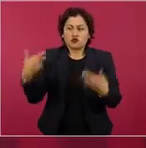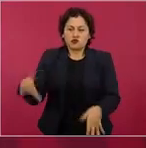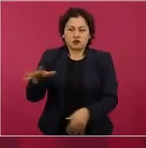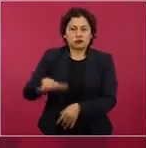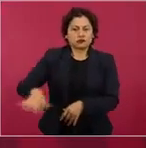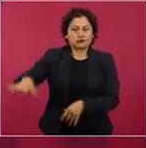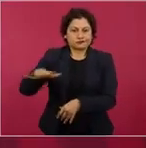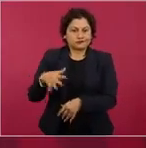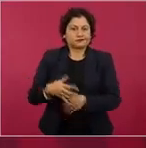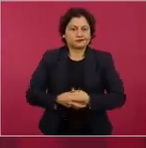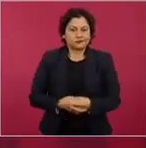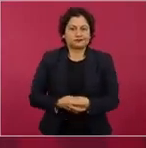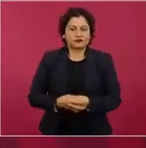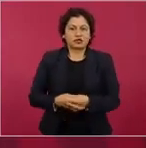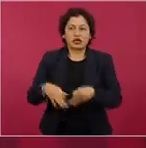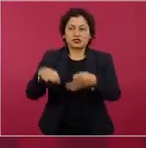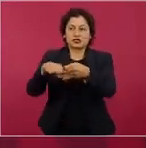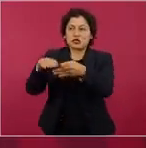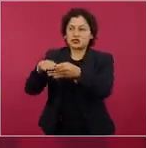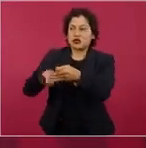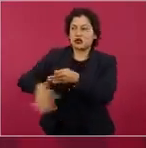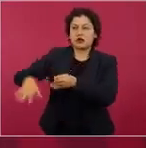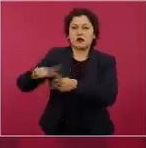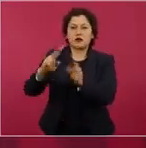y todas las colonias cercanas